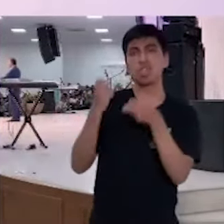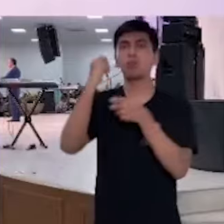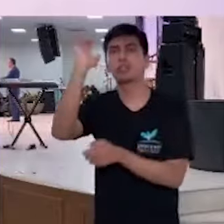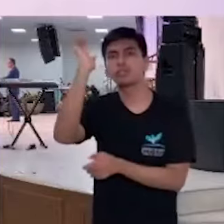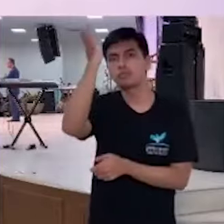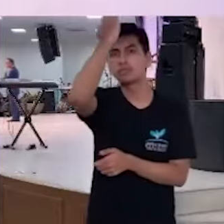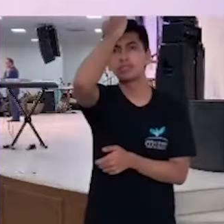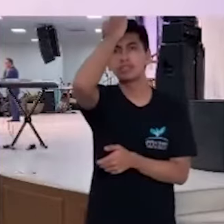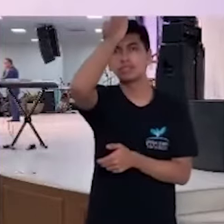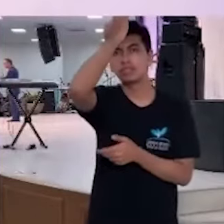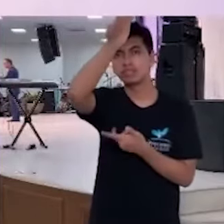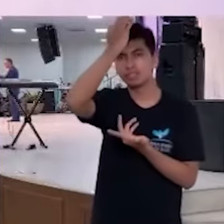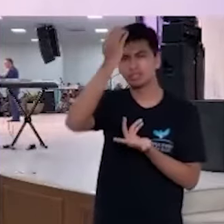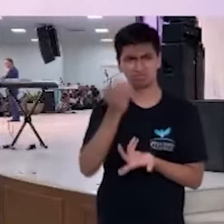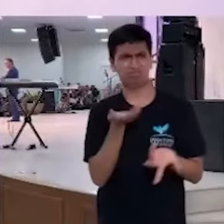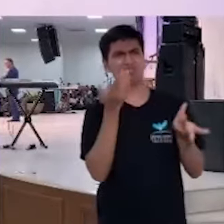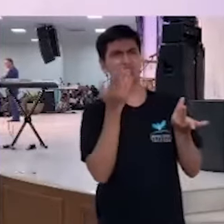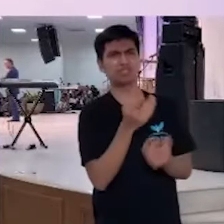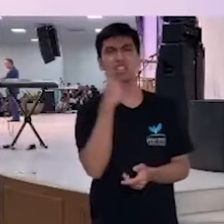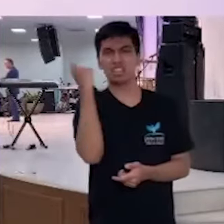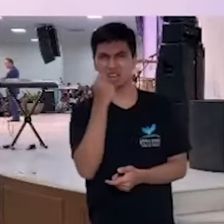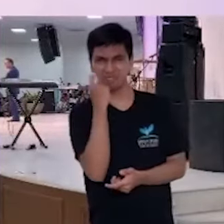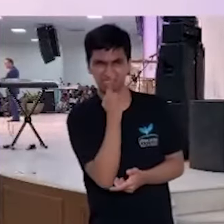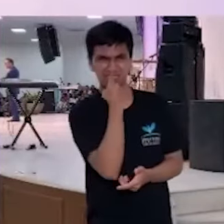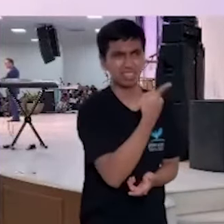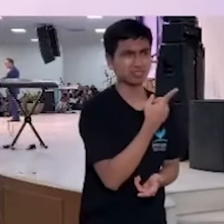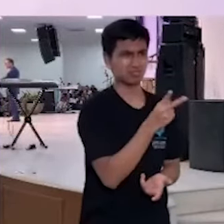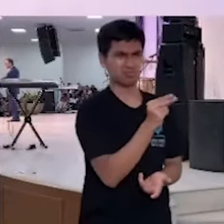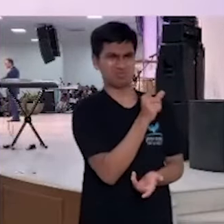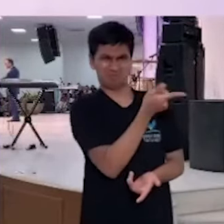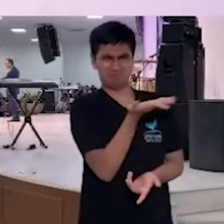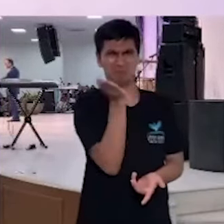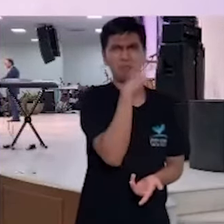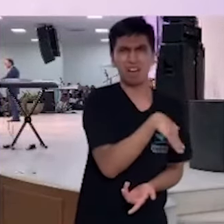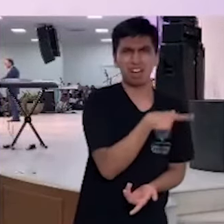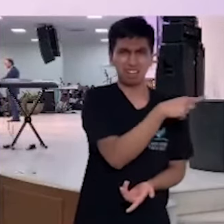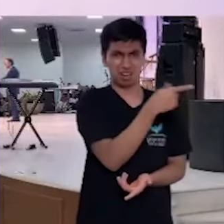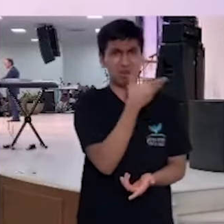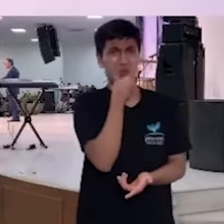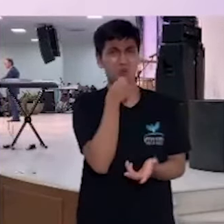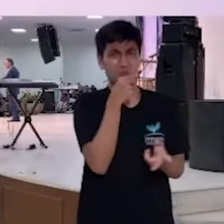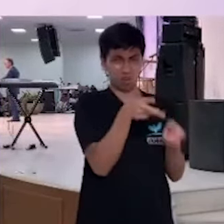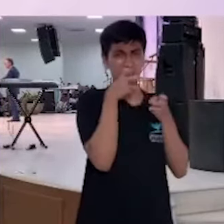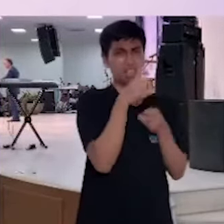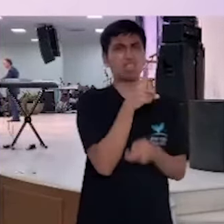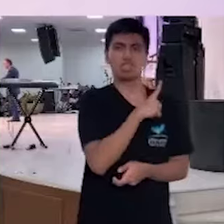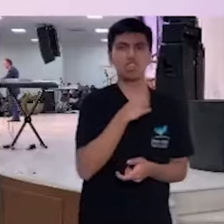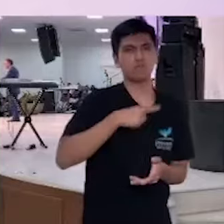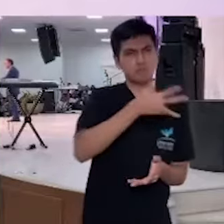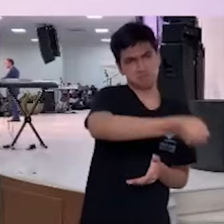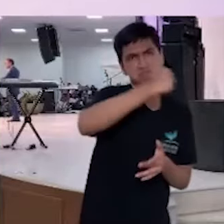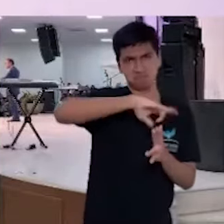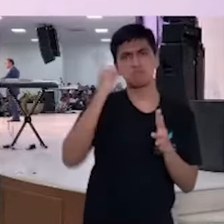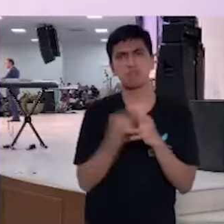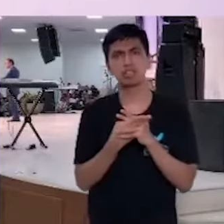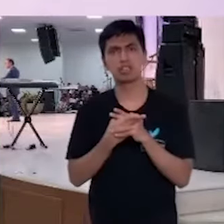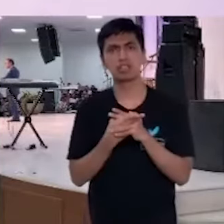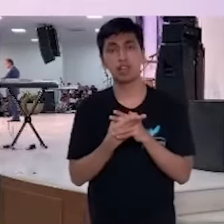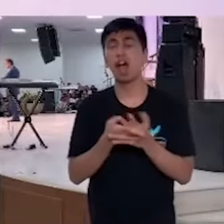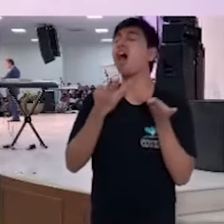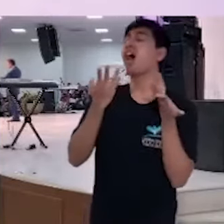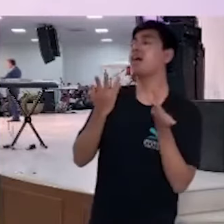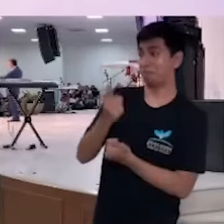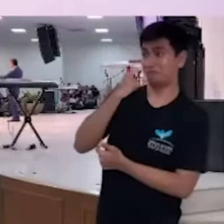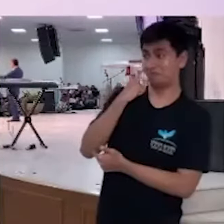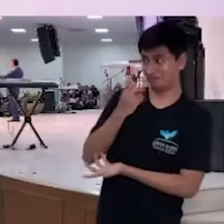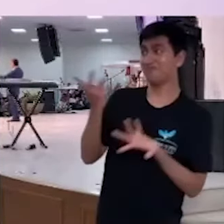ti a cualquier mujer, a la más hermosa de toda la nación, te fuiste a mujer con la mujer prohibida.